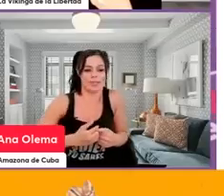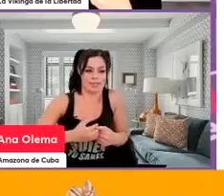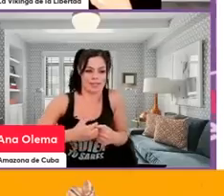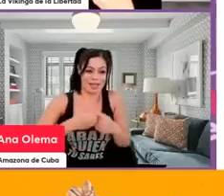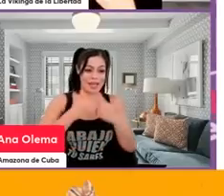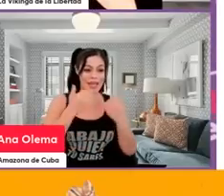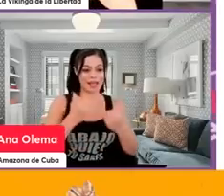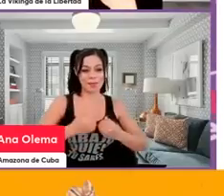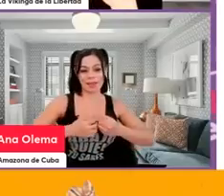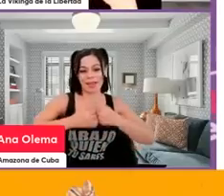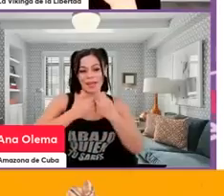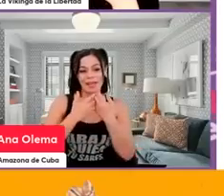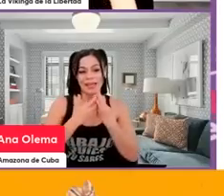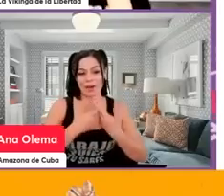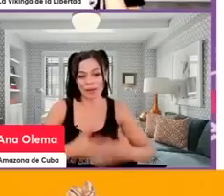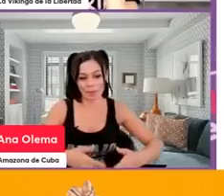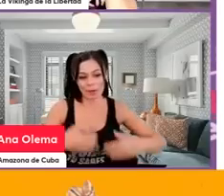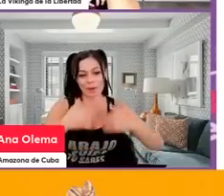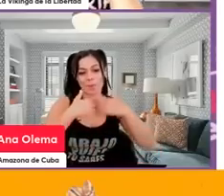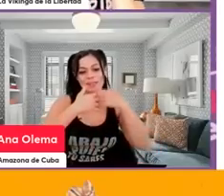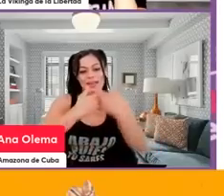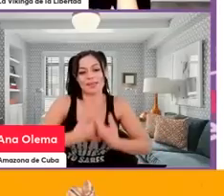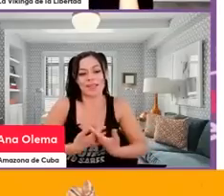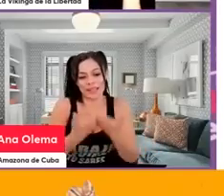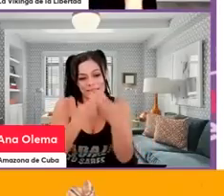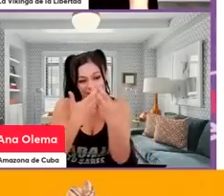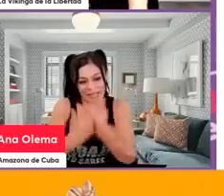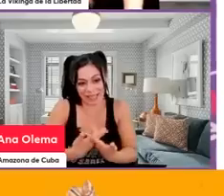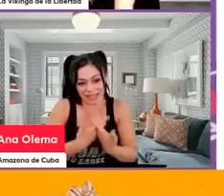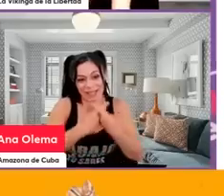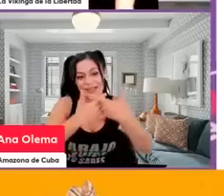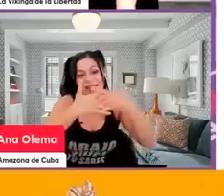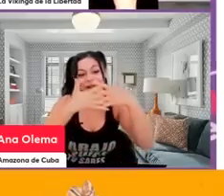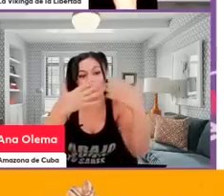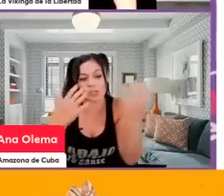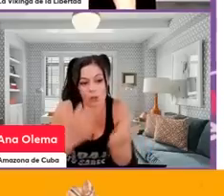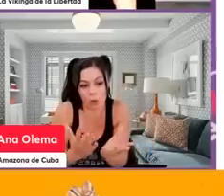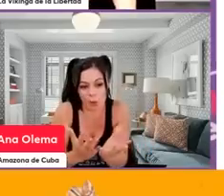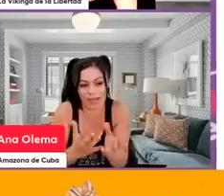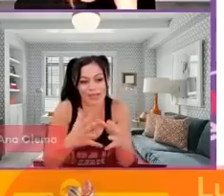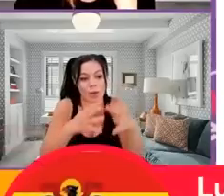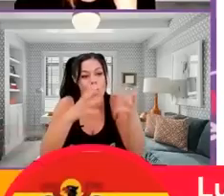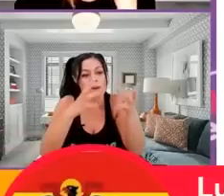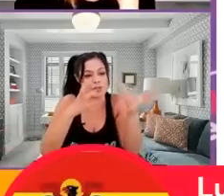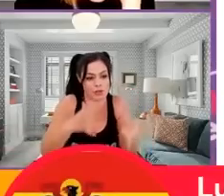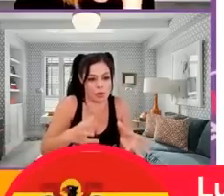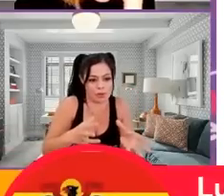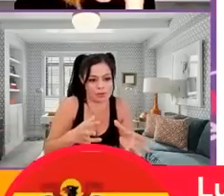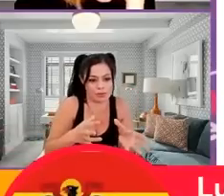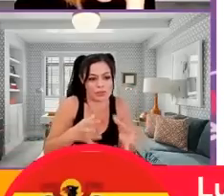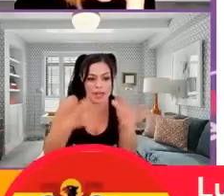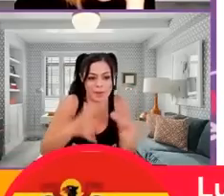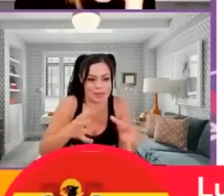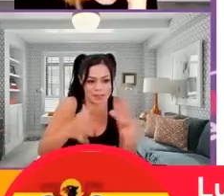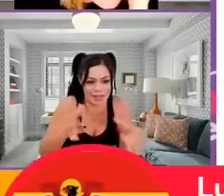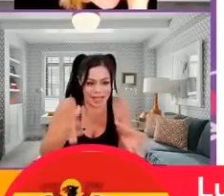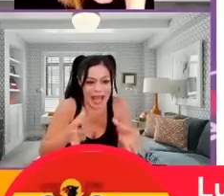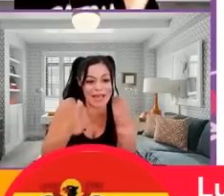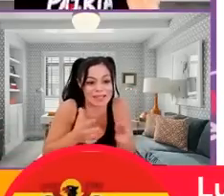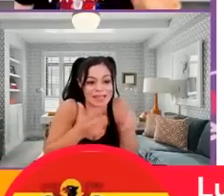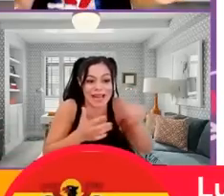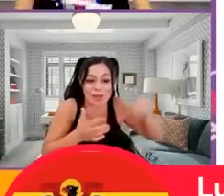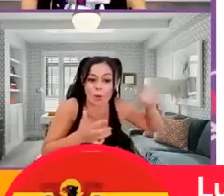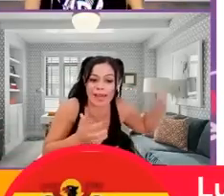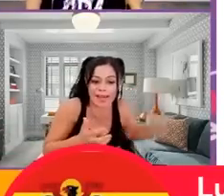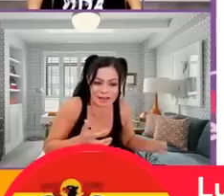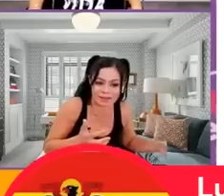esto es en la hora pico de prime time de la televisión cubana, Cubavisión, ¿sabes?